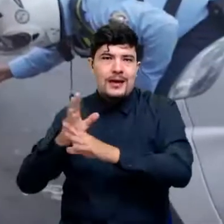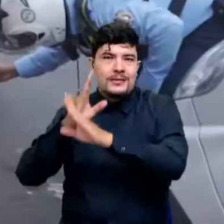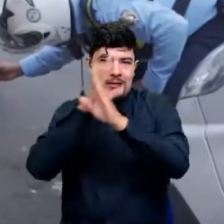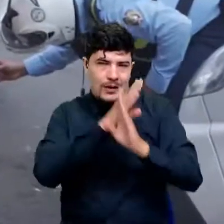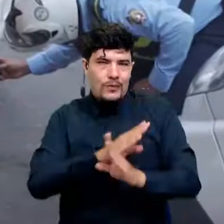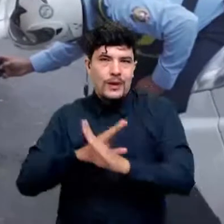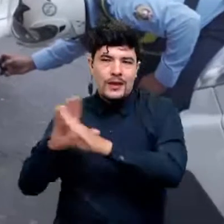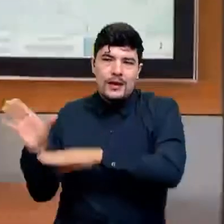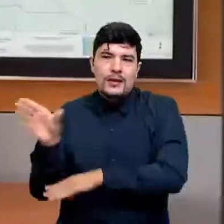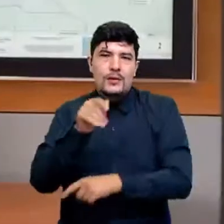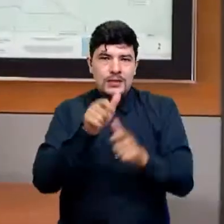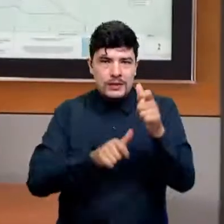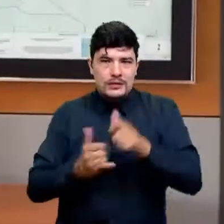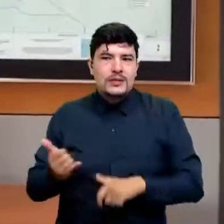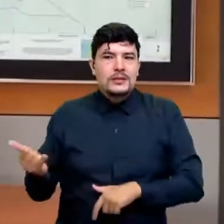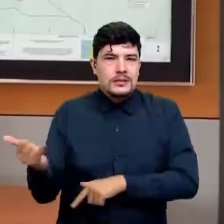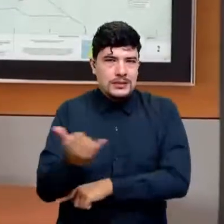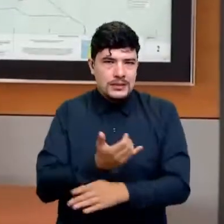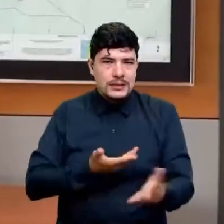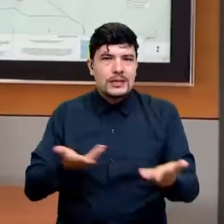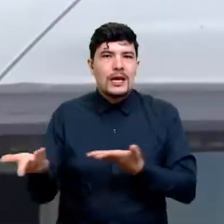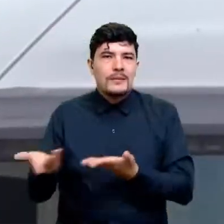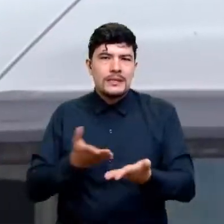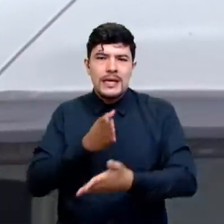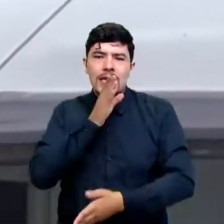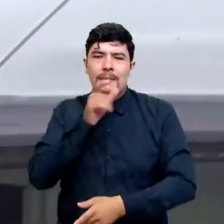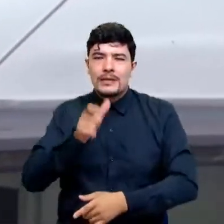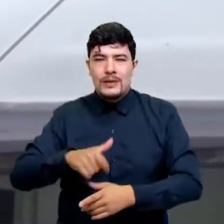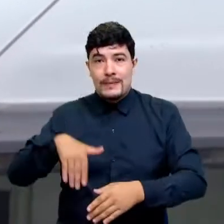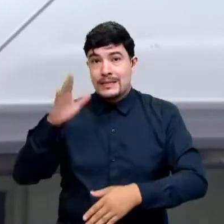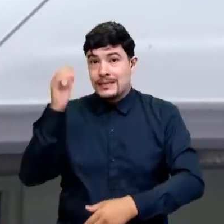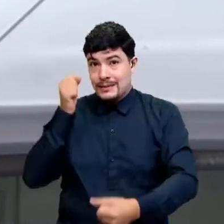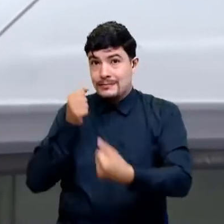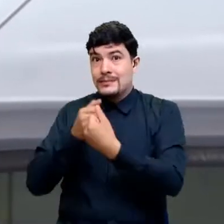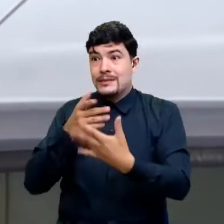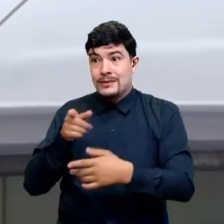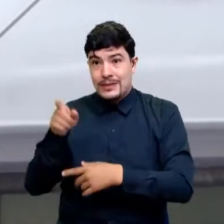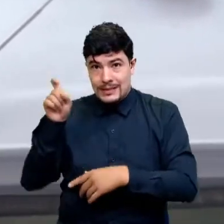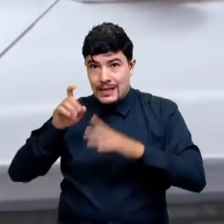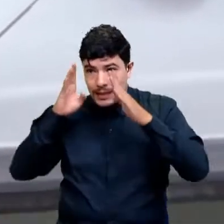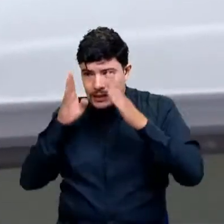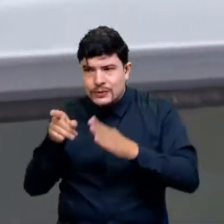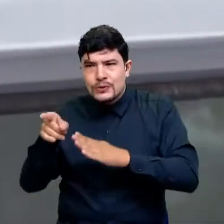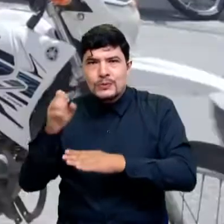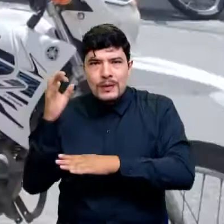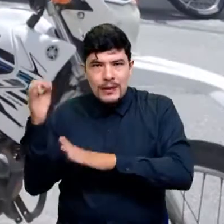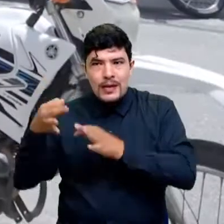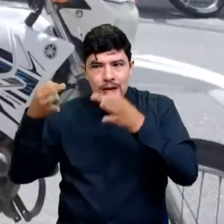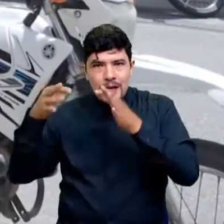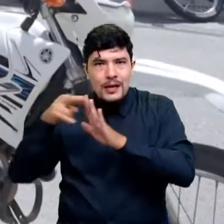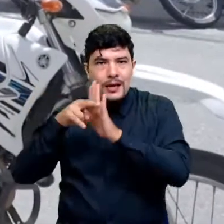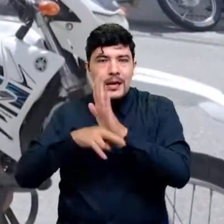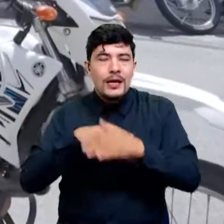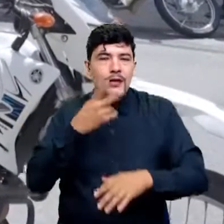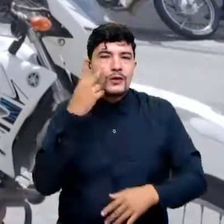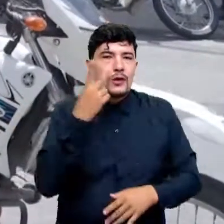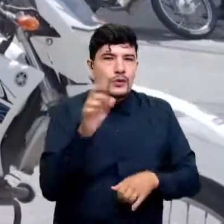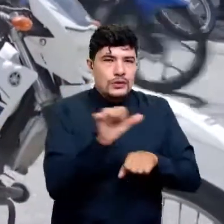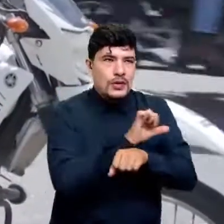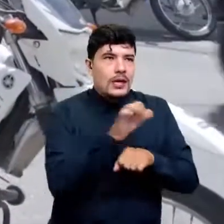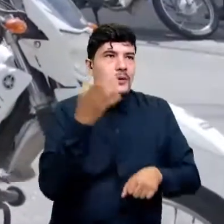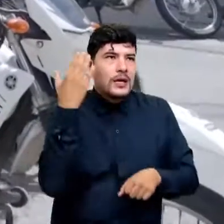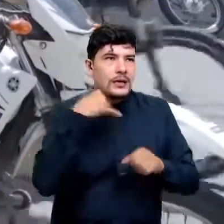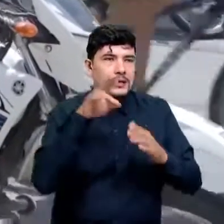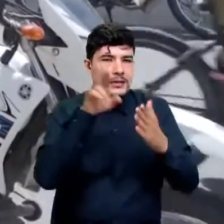requieren de este servicio, especialmente nuestros accidentados. Estos operativos ya comenzaron a dar resultados. Se sellaron 2 ambulancias